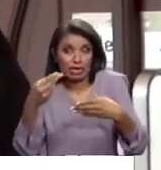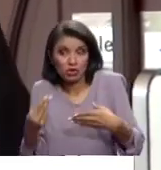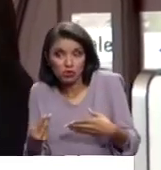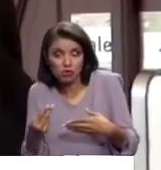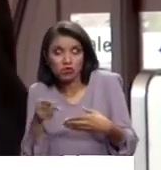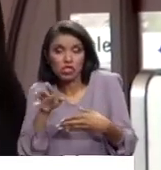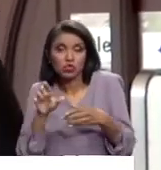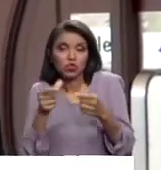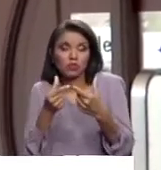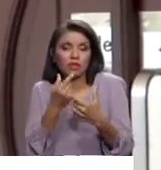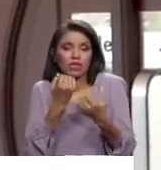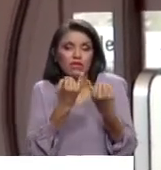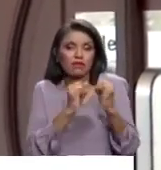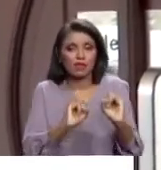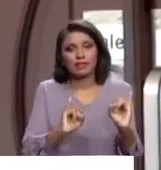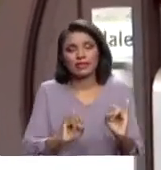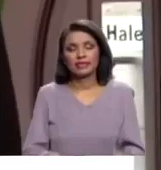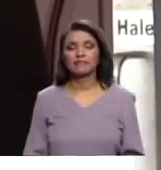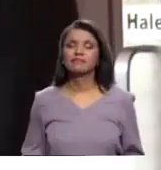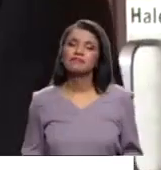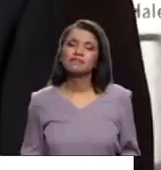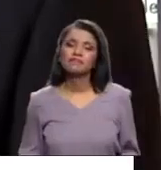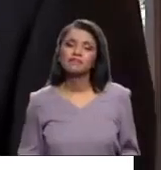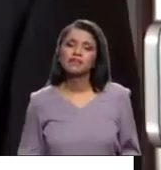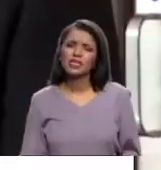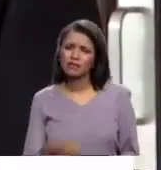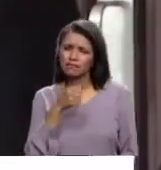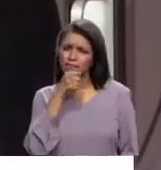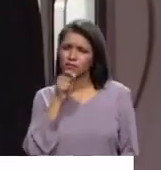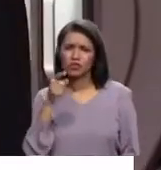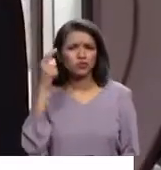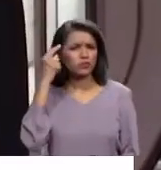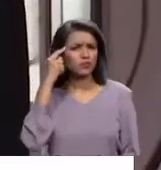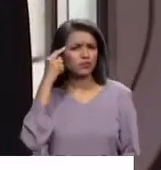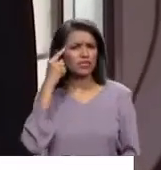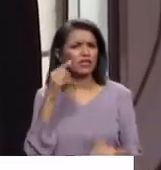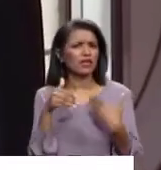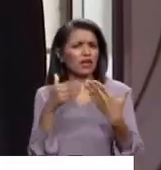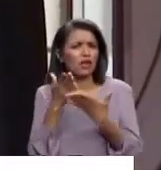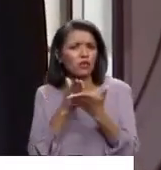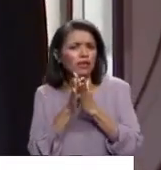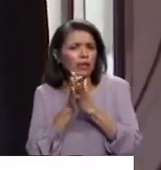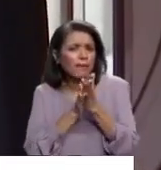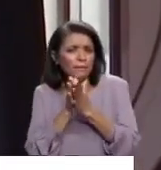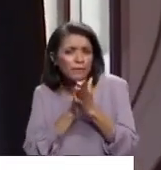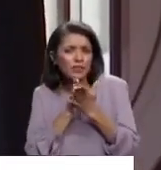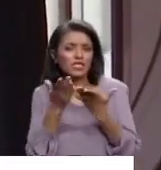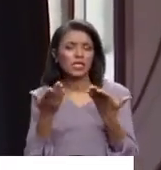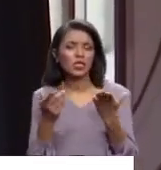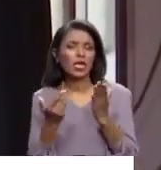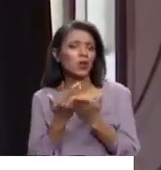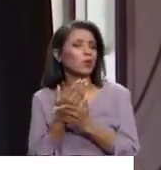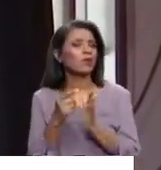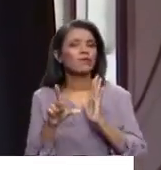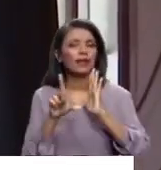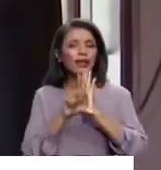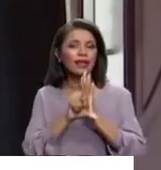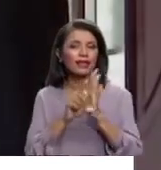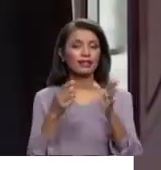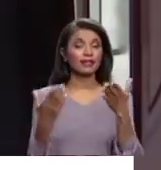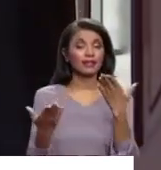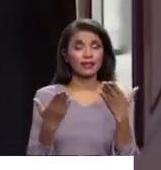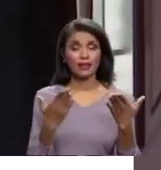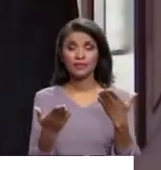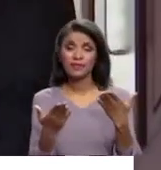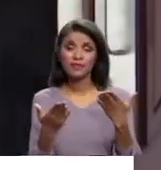ande por el sendero de la libre postulación. ¿Piensa usted entonces que se estarían aprovechando de esta figura algunos? También se dice que sería para ocupar pues los